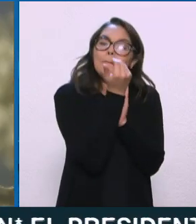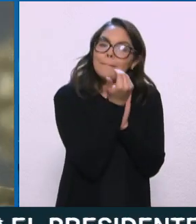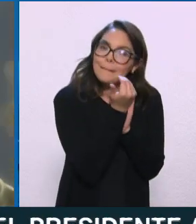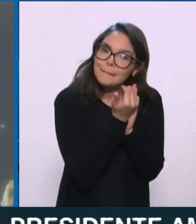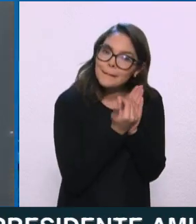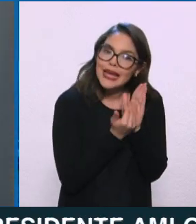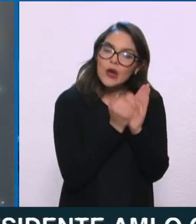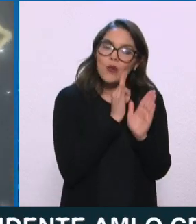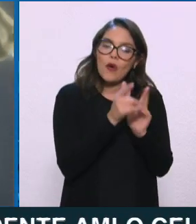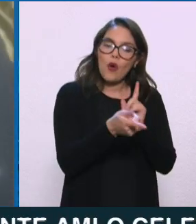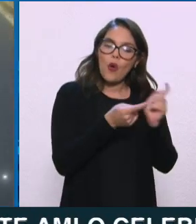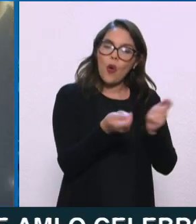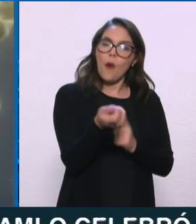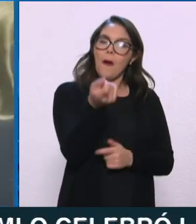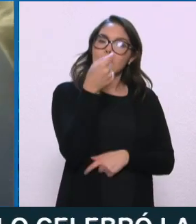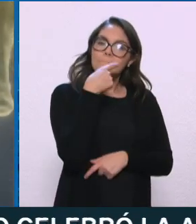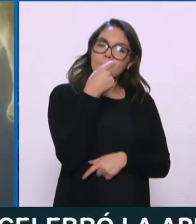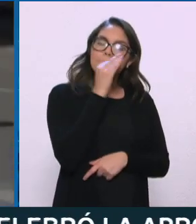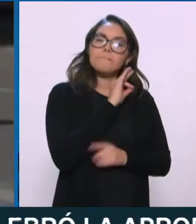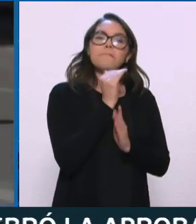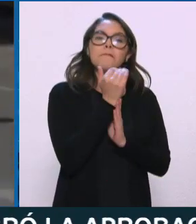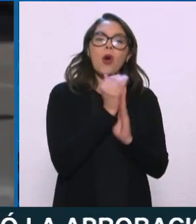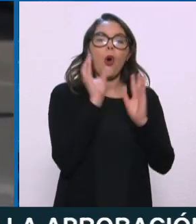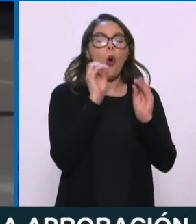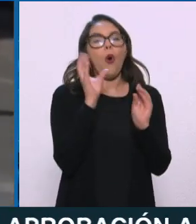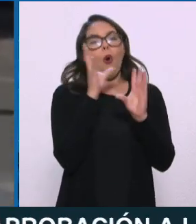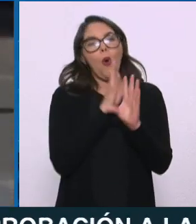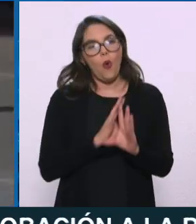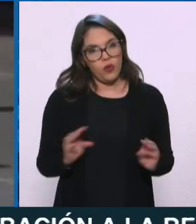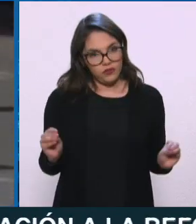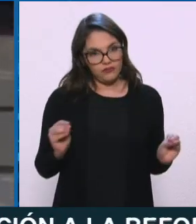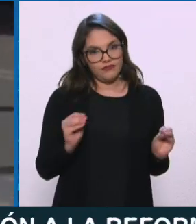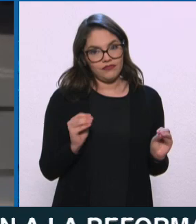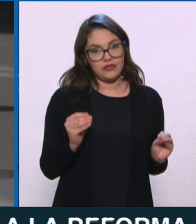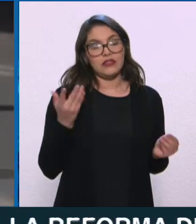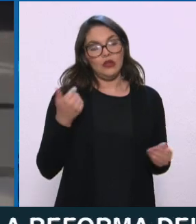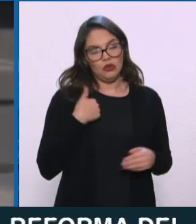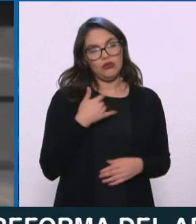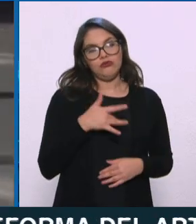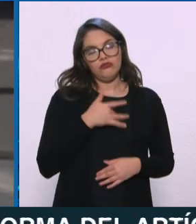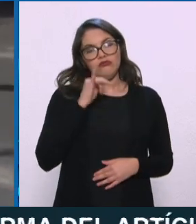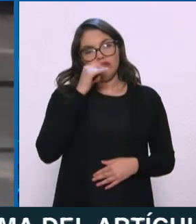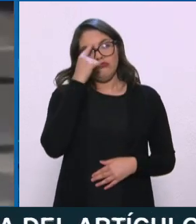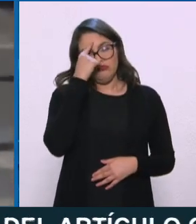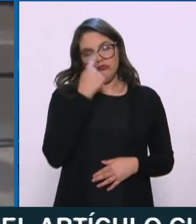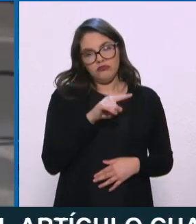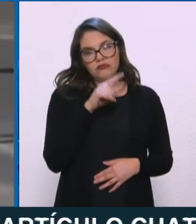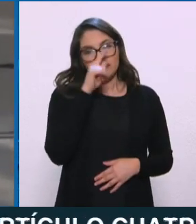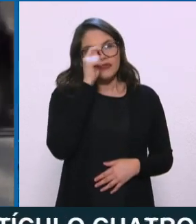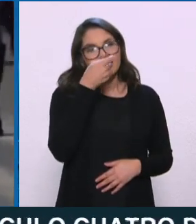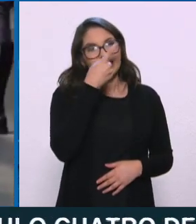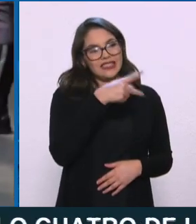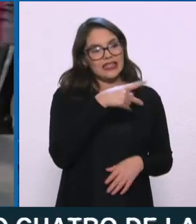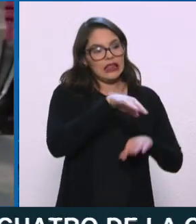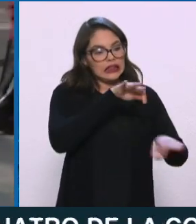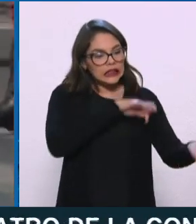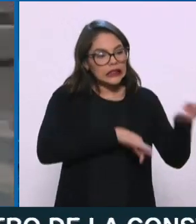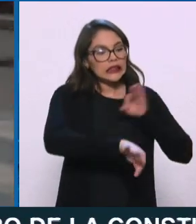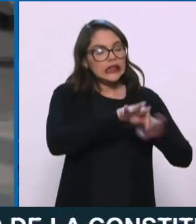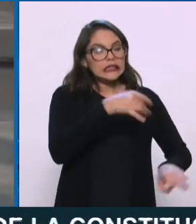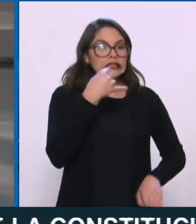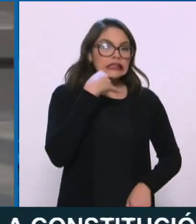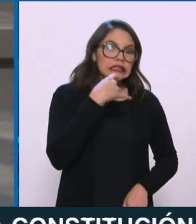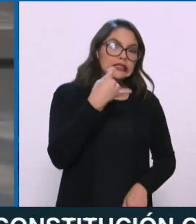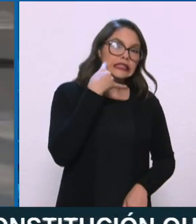casos, ¿no? Entonces, creo que el trabajo, que seguramente ha sido exhaustivo para el sistema de salud, porque para los que estamos